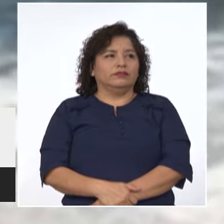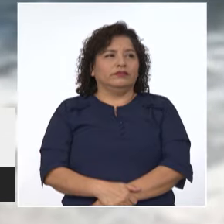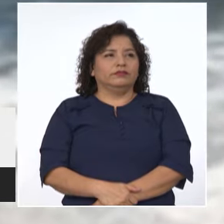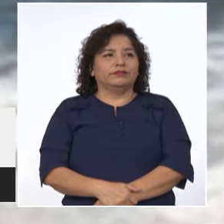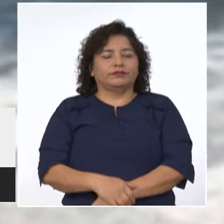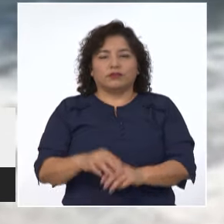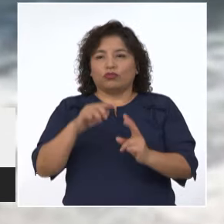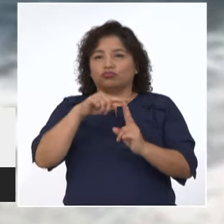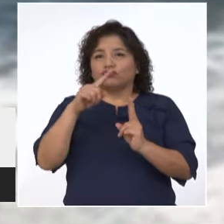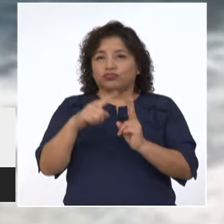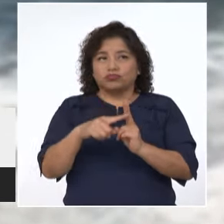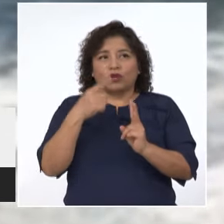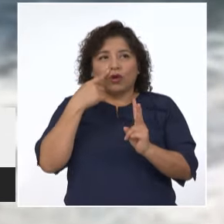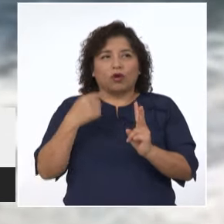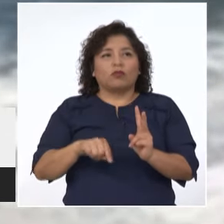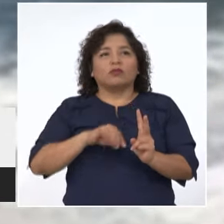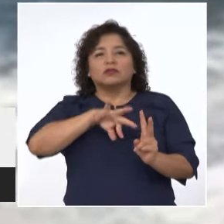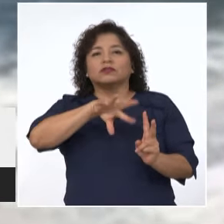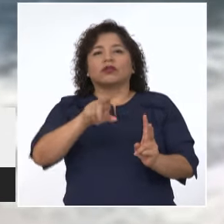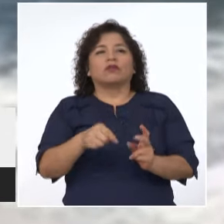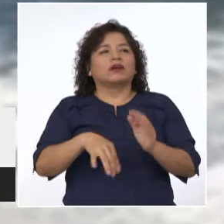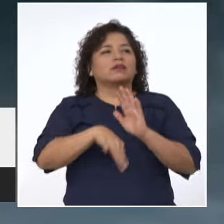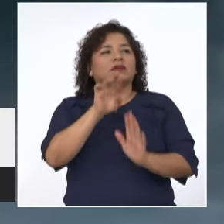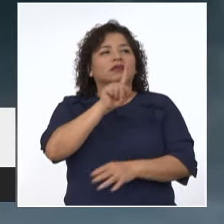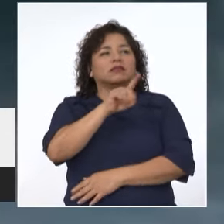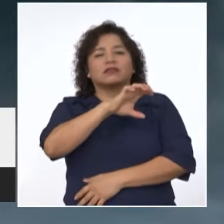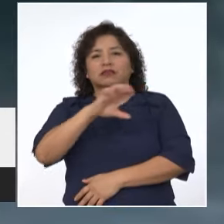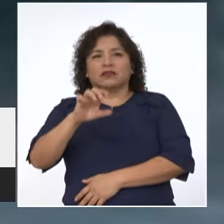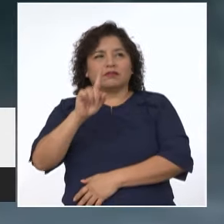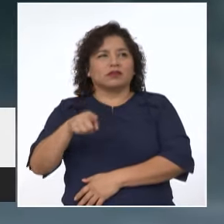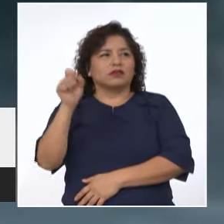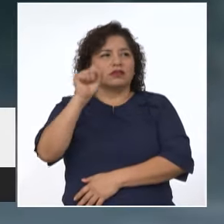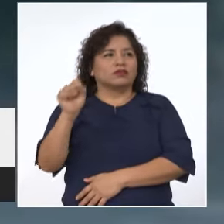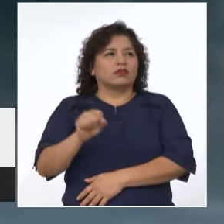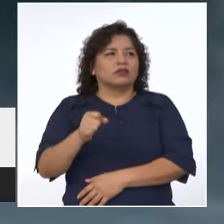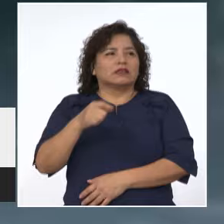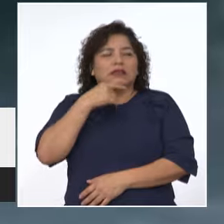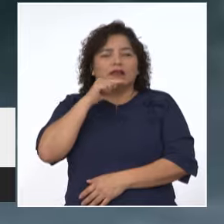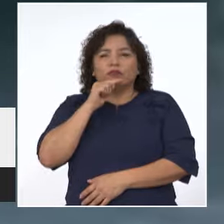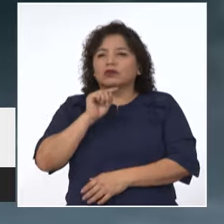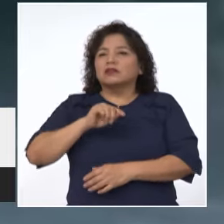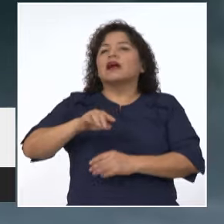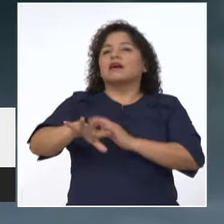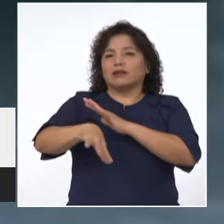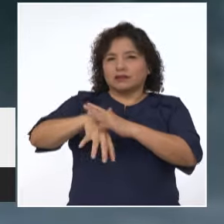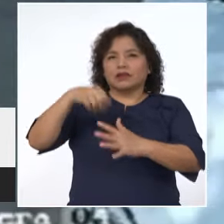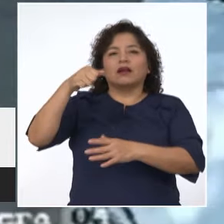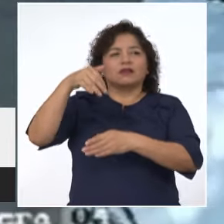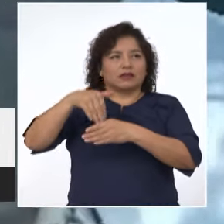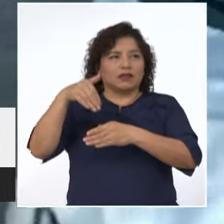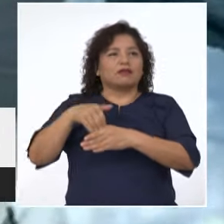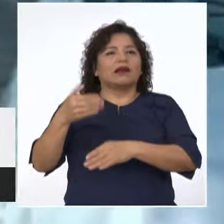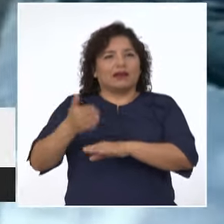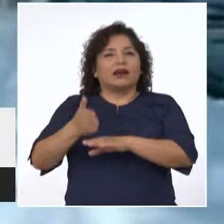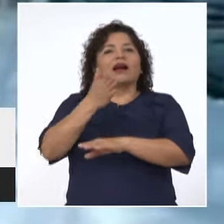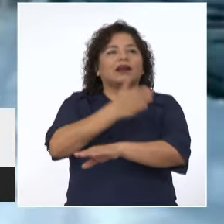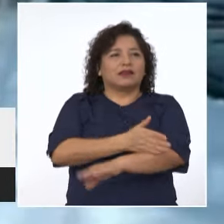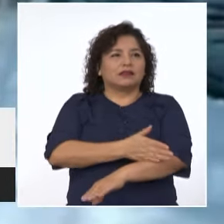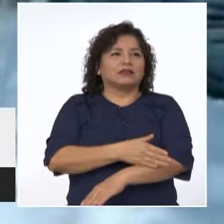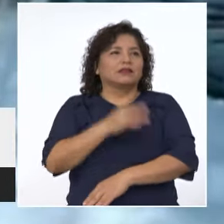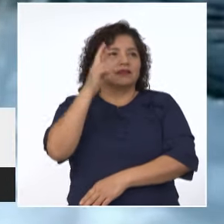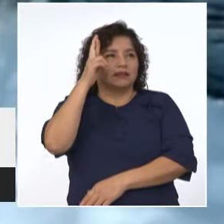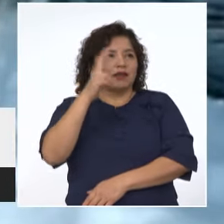Los zampones se apoderaron de más de 100.000 soles que la mujer había retirado de una agencia bancaria y fue ahí que